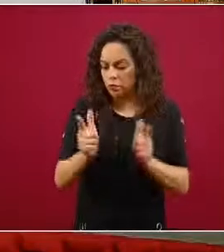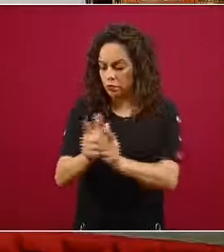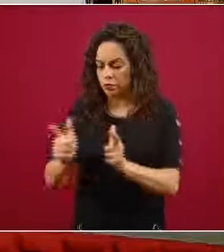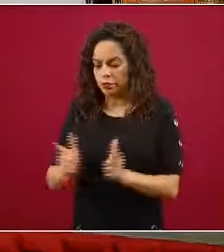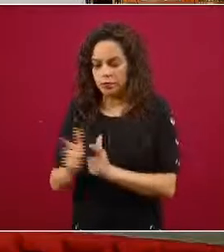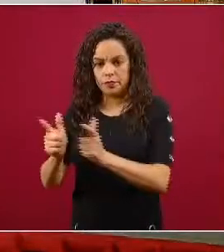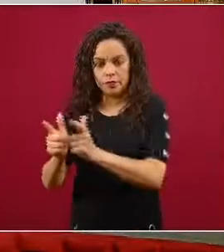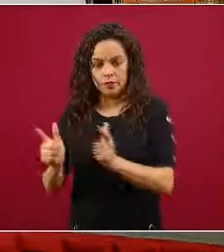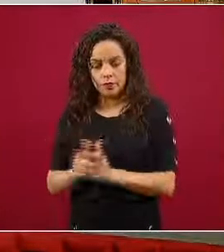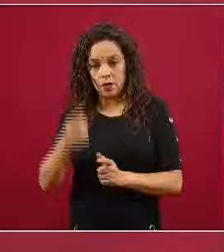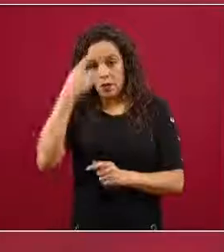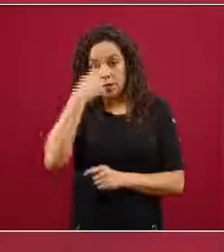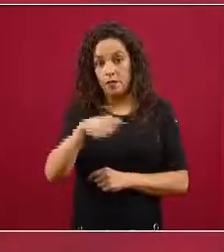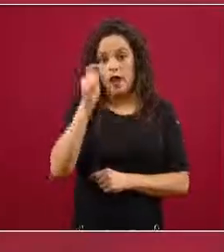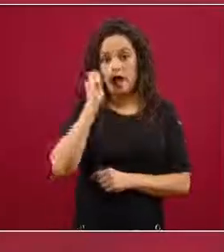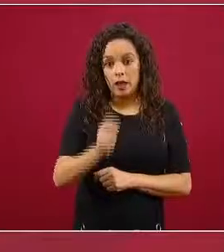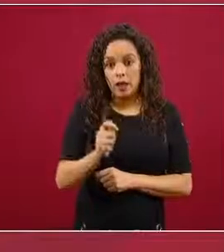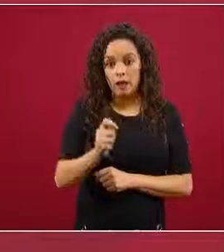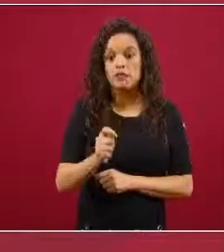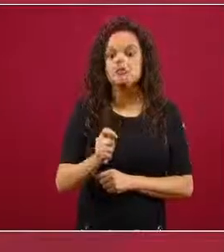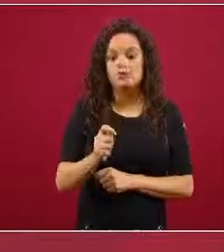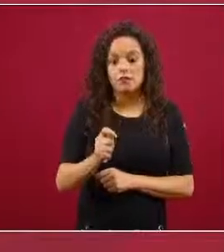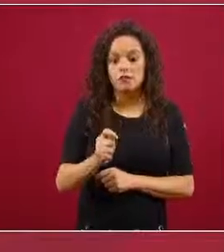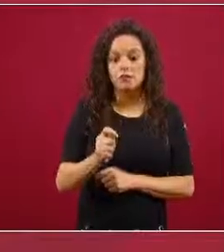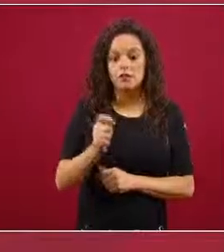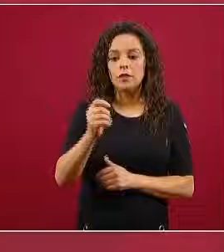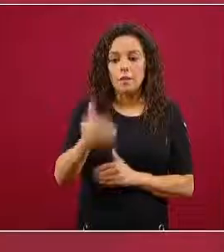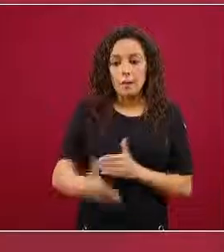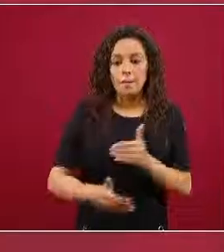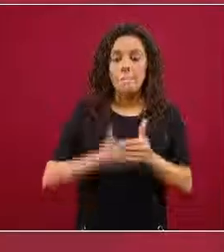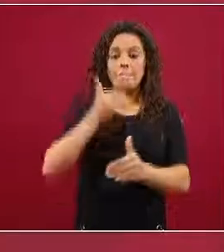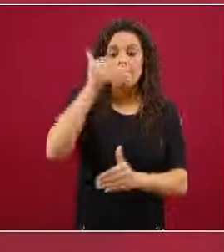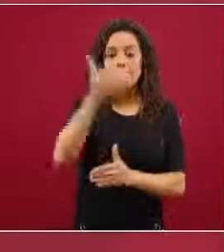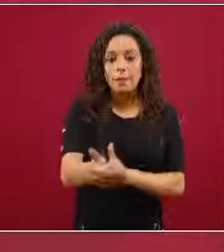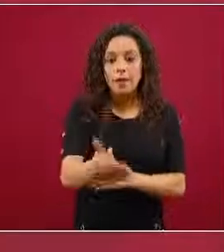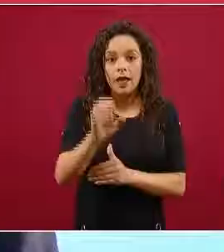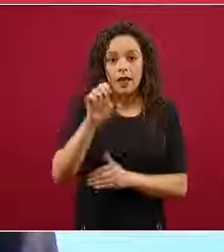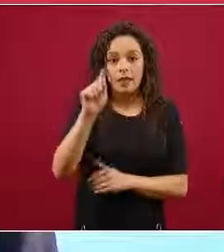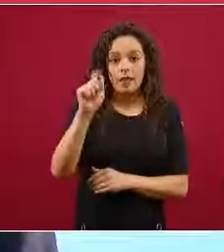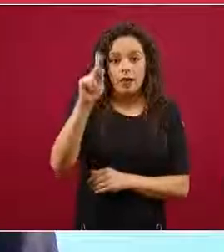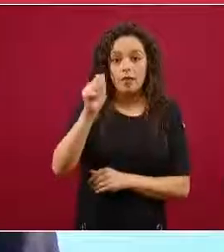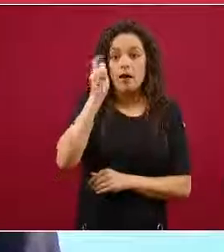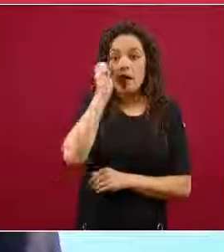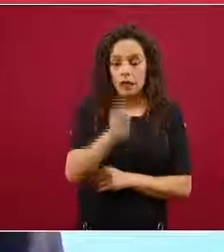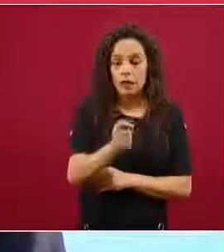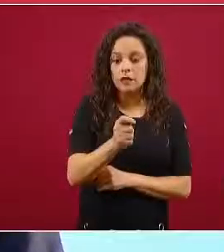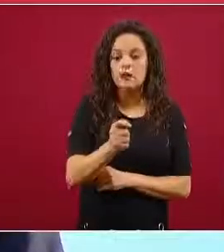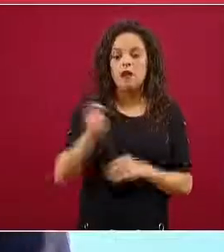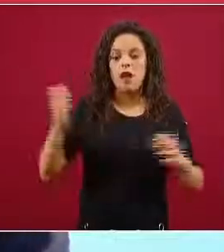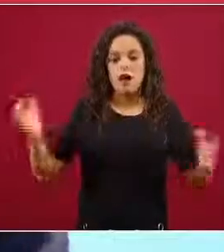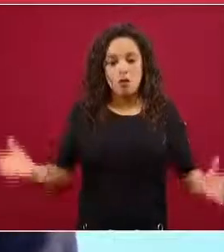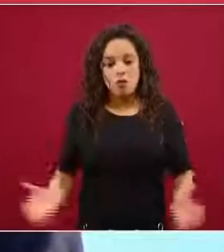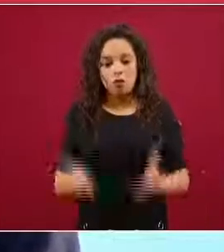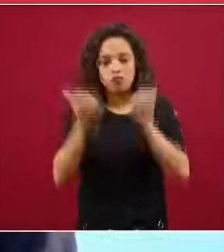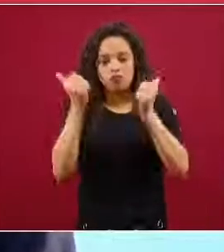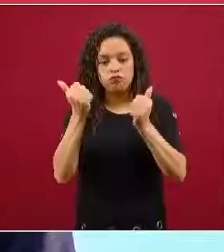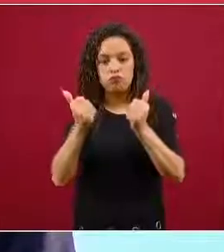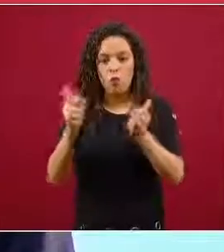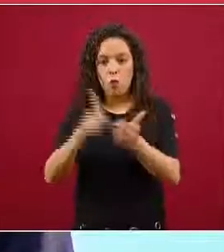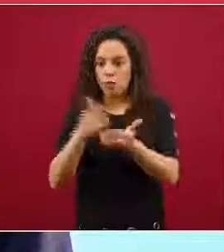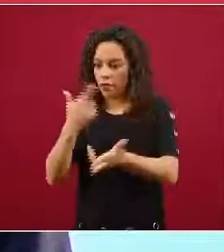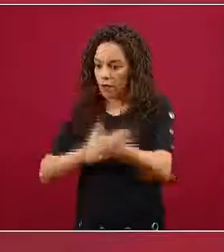siguiente etapa de la reconversión, que es precisamente la recuperación de las consultas de los